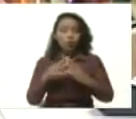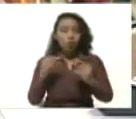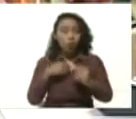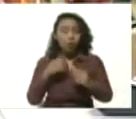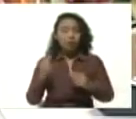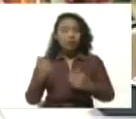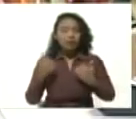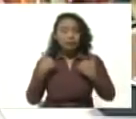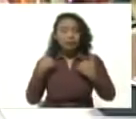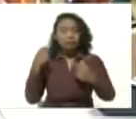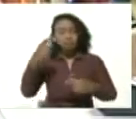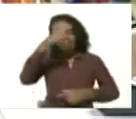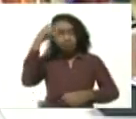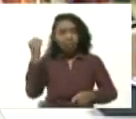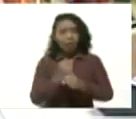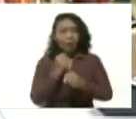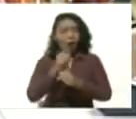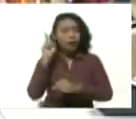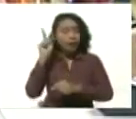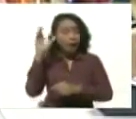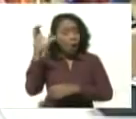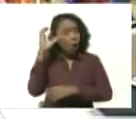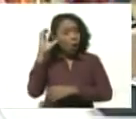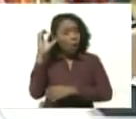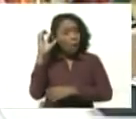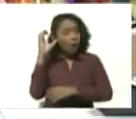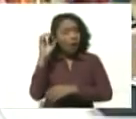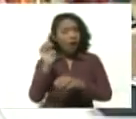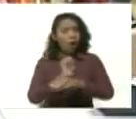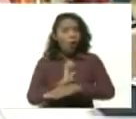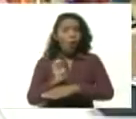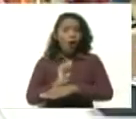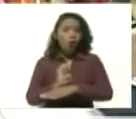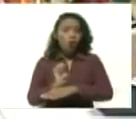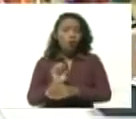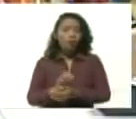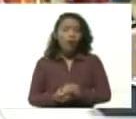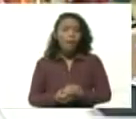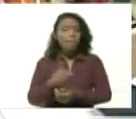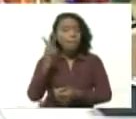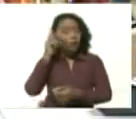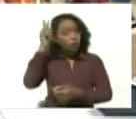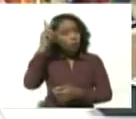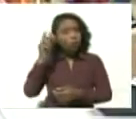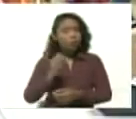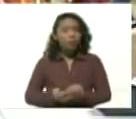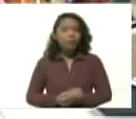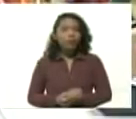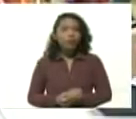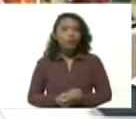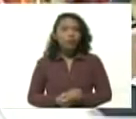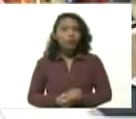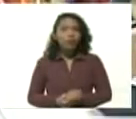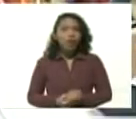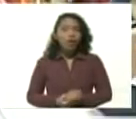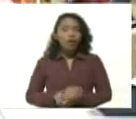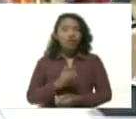roncha en Colombia, Ecuador, Perú,